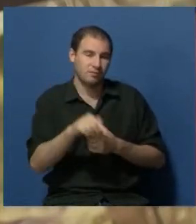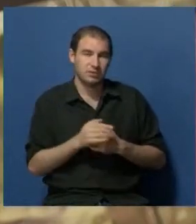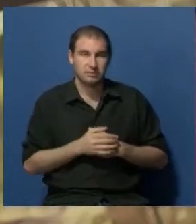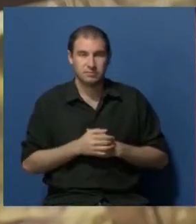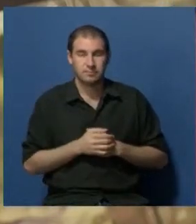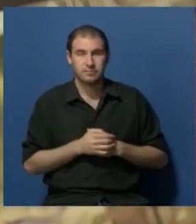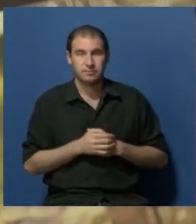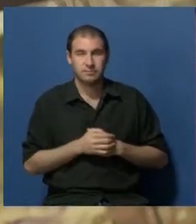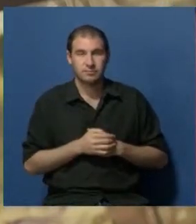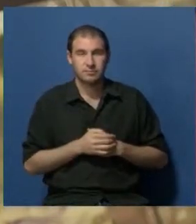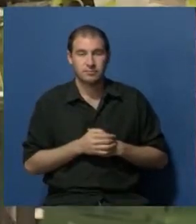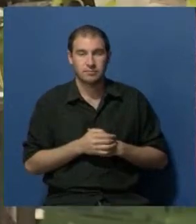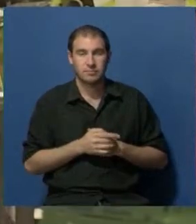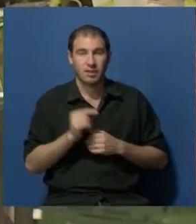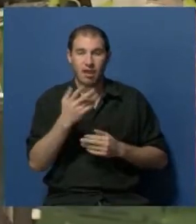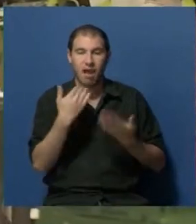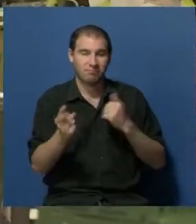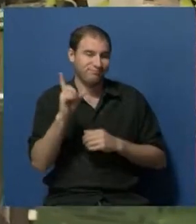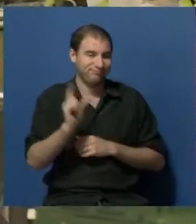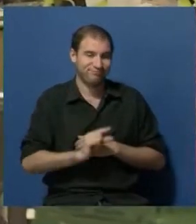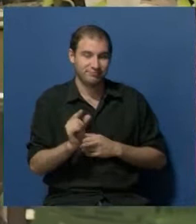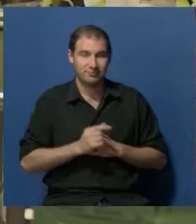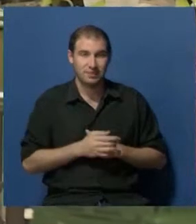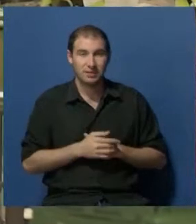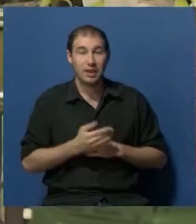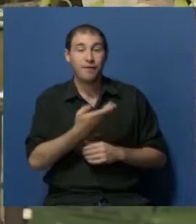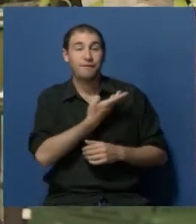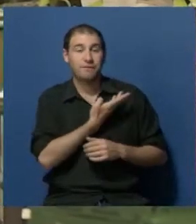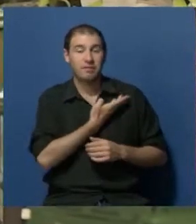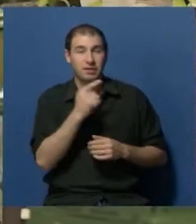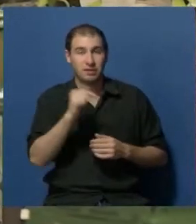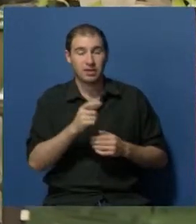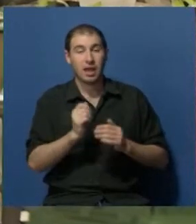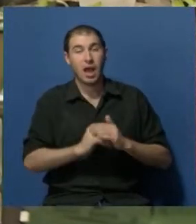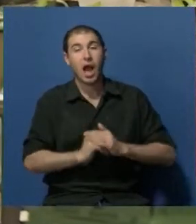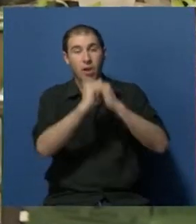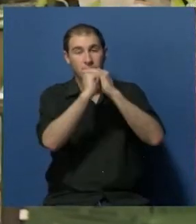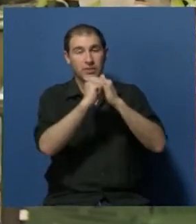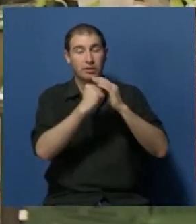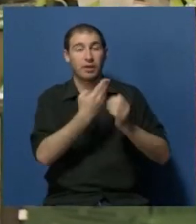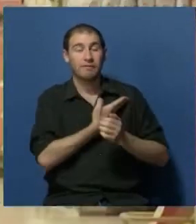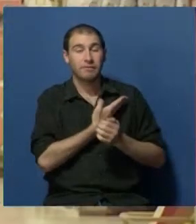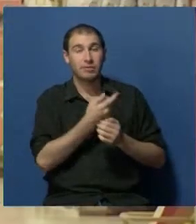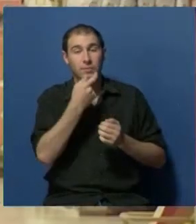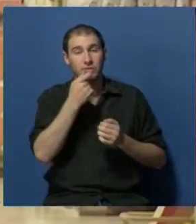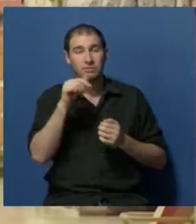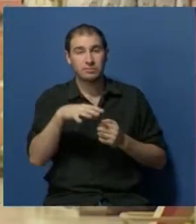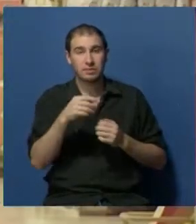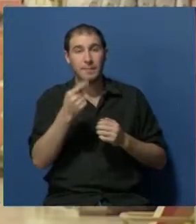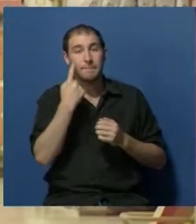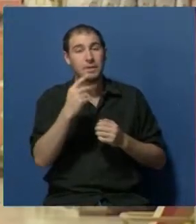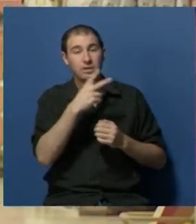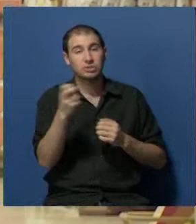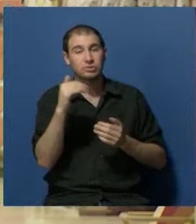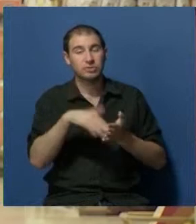tanto para hablar. En febrero se hizo una actualización. Ya en febrero la provincia de Mendoza perdió